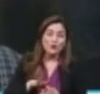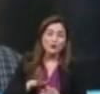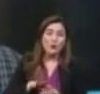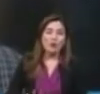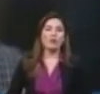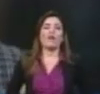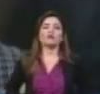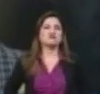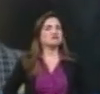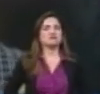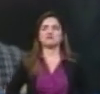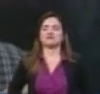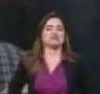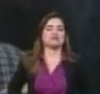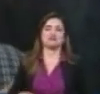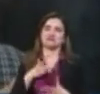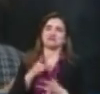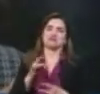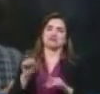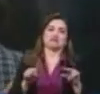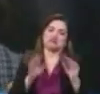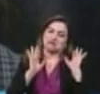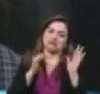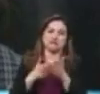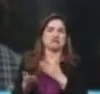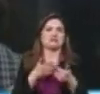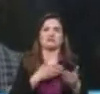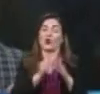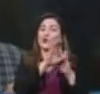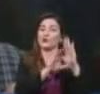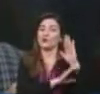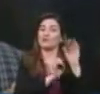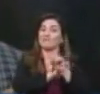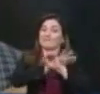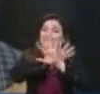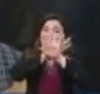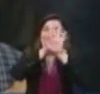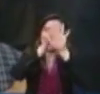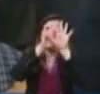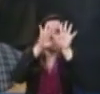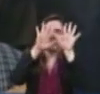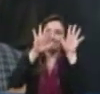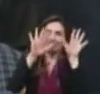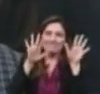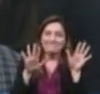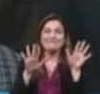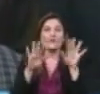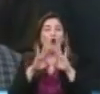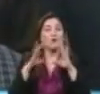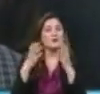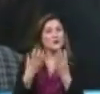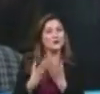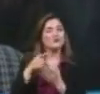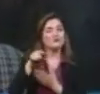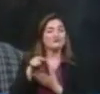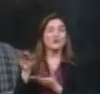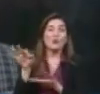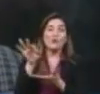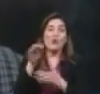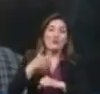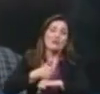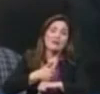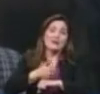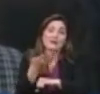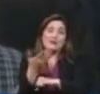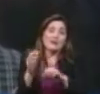la abstención, nos guste o no nos guste, la Constitución es clara en donde se eligen las comisiones, se eligen las